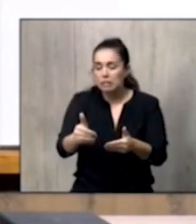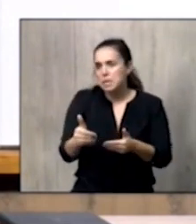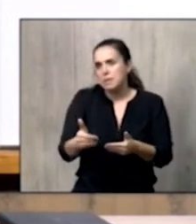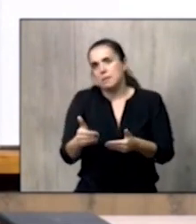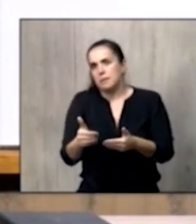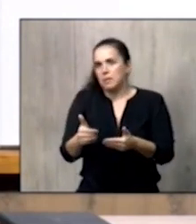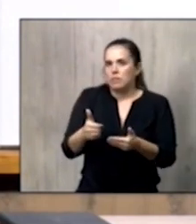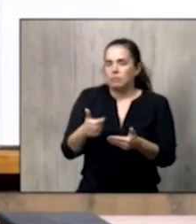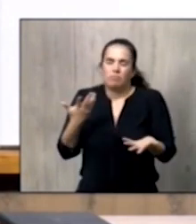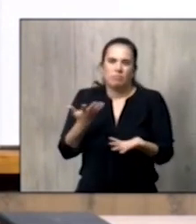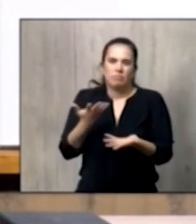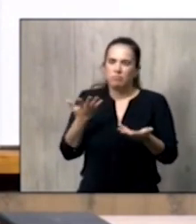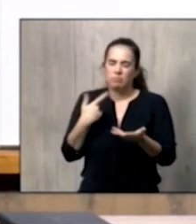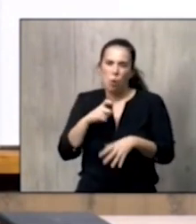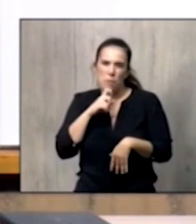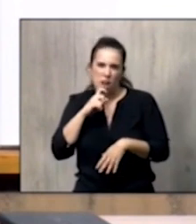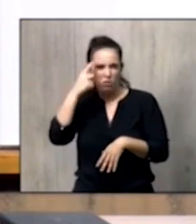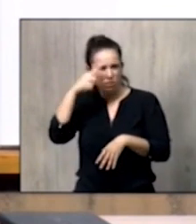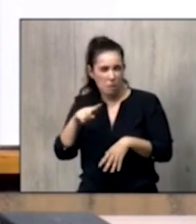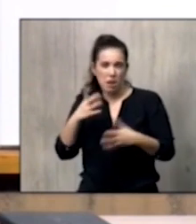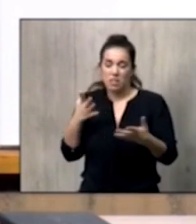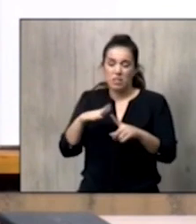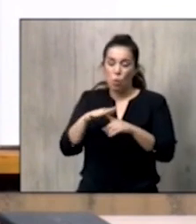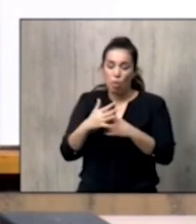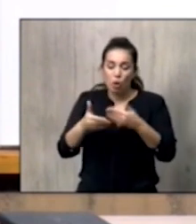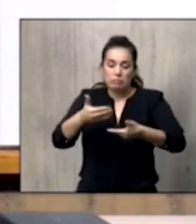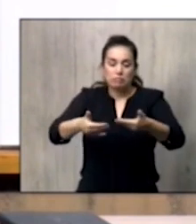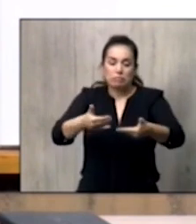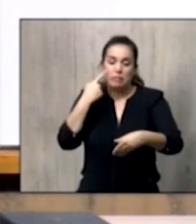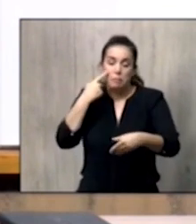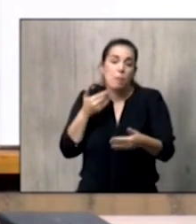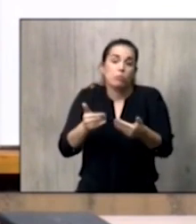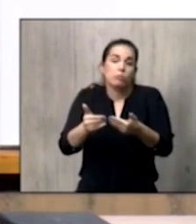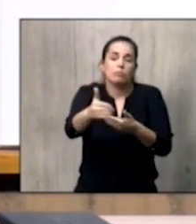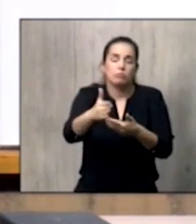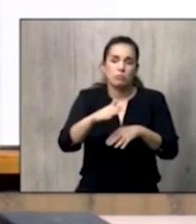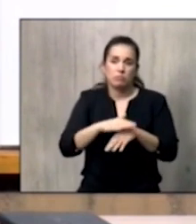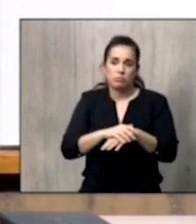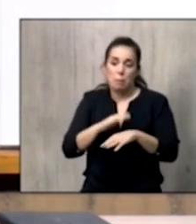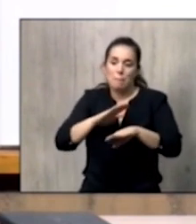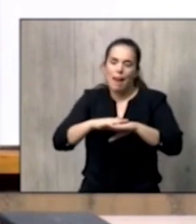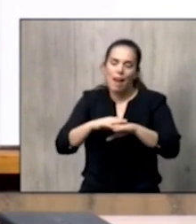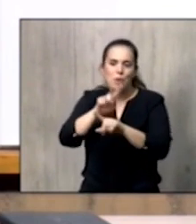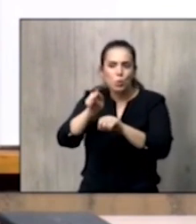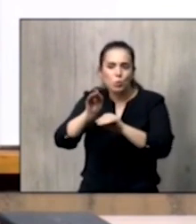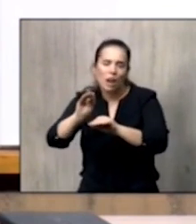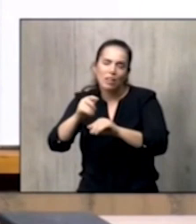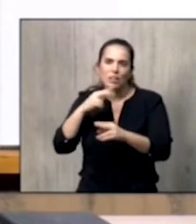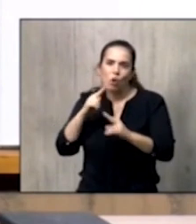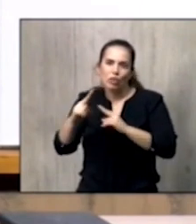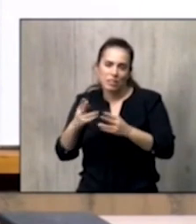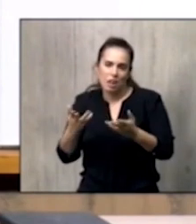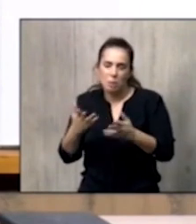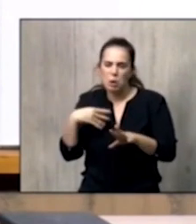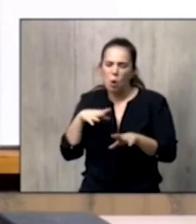acontecimientos nos irán dando argumentos para contestar a su pregunta. No me atrevo a calificarlo